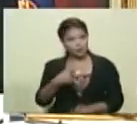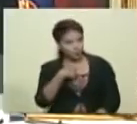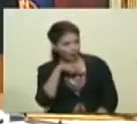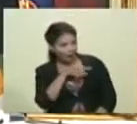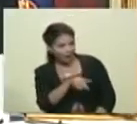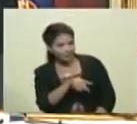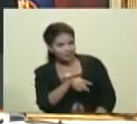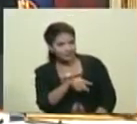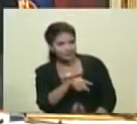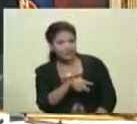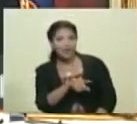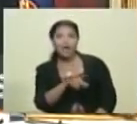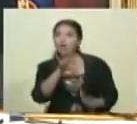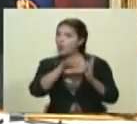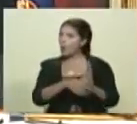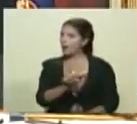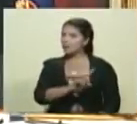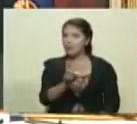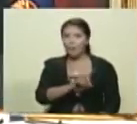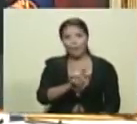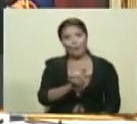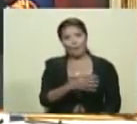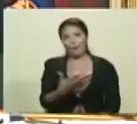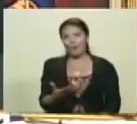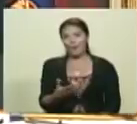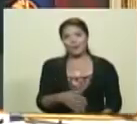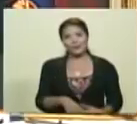Lo ruchaba, se llama ruchar.